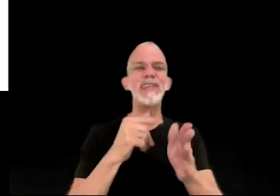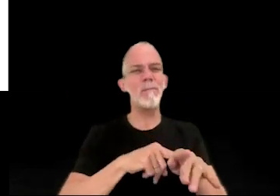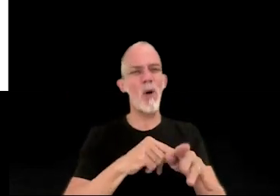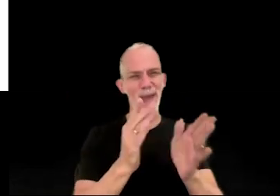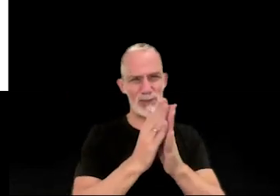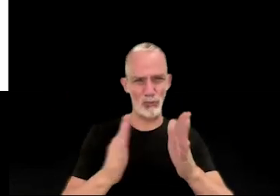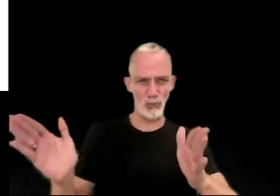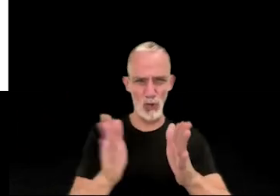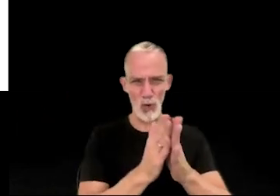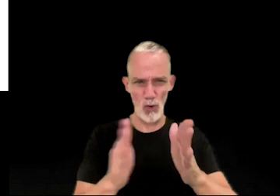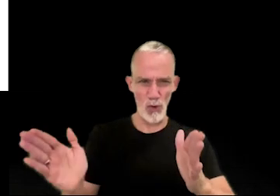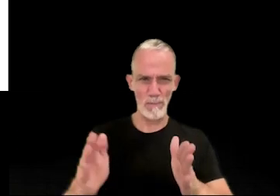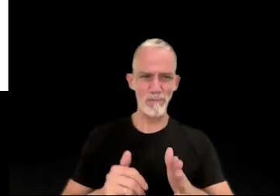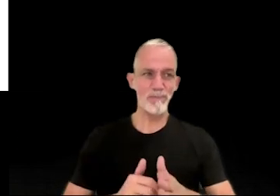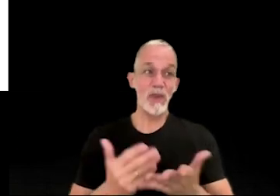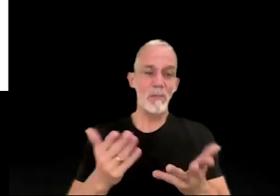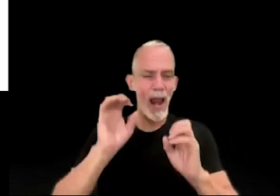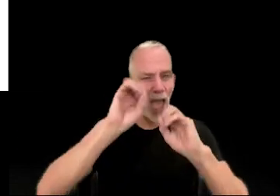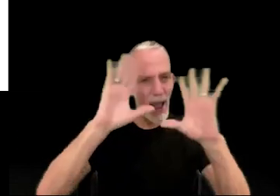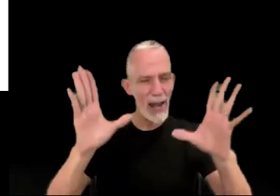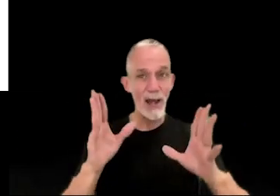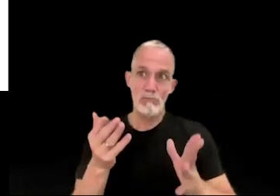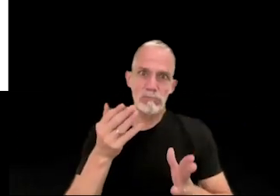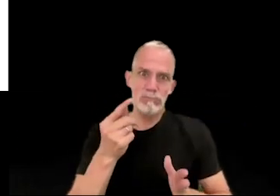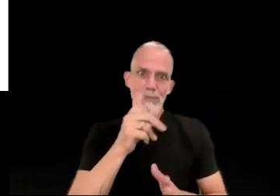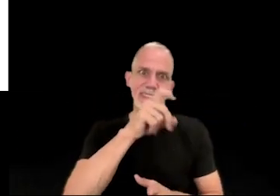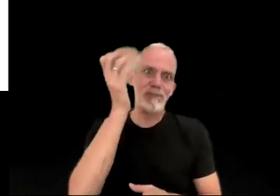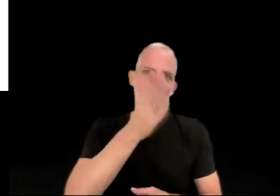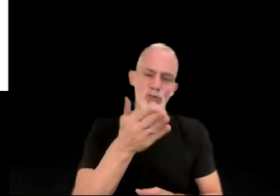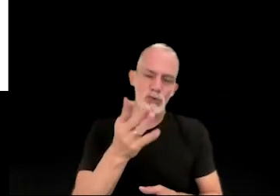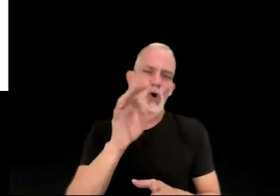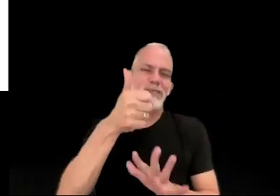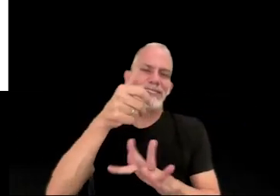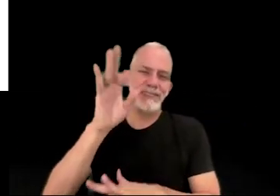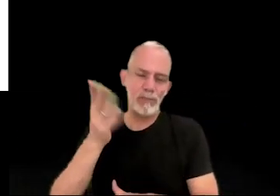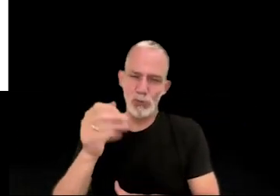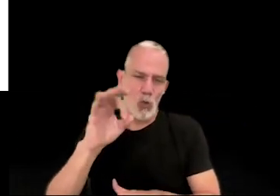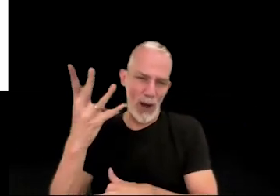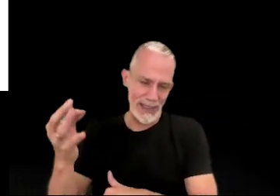dentro del régimen para tener la condonación. Si no, no hay condonación.